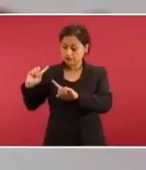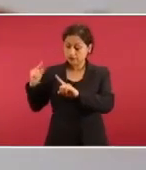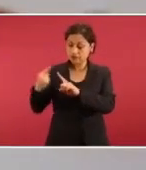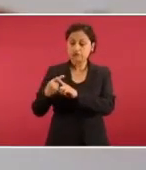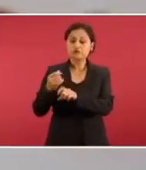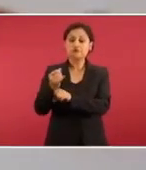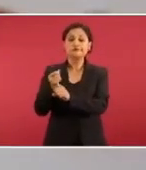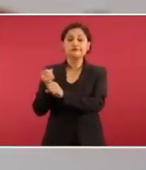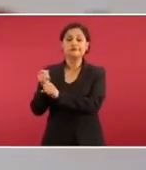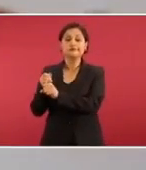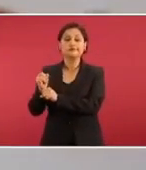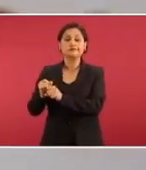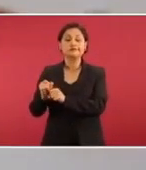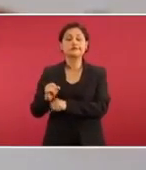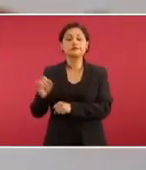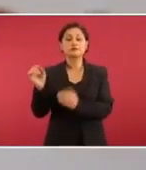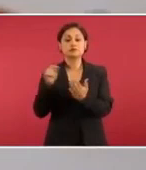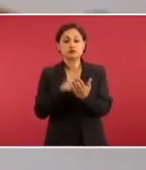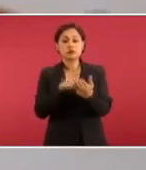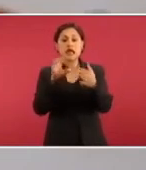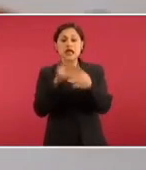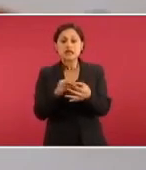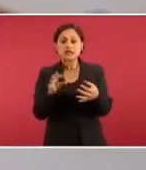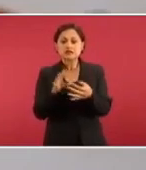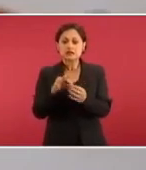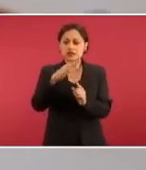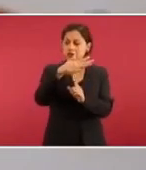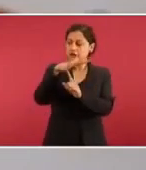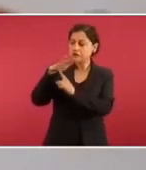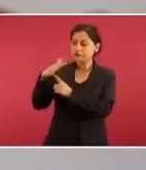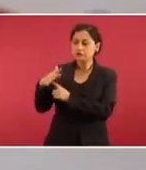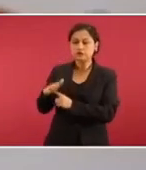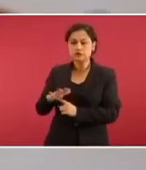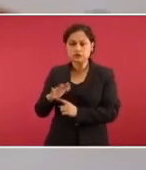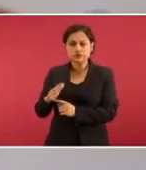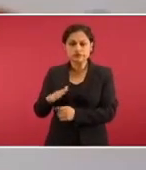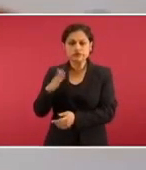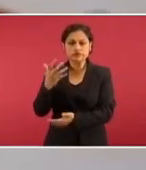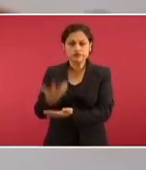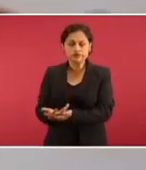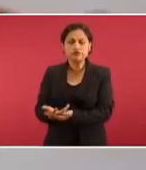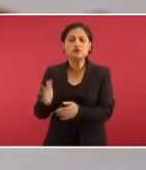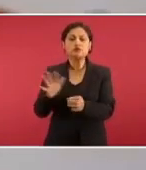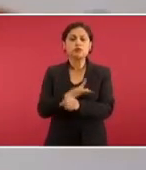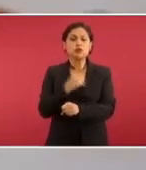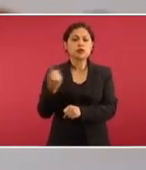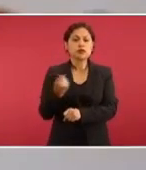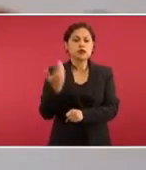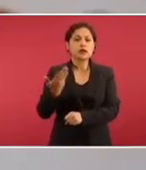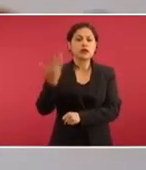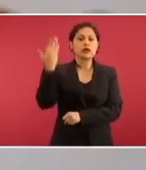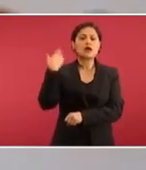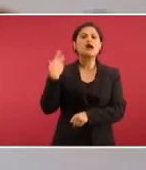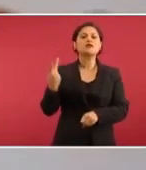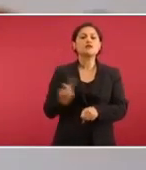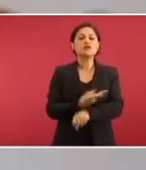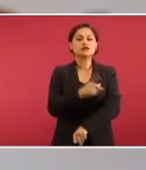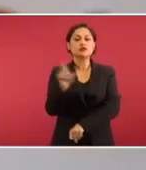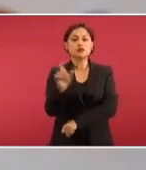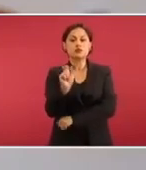dictamen causa probable del accidente del helicóptero ocurrido el 24 de diciembre de